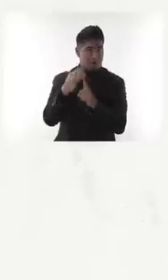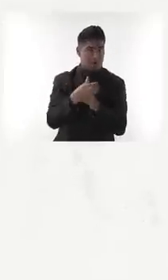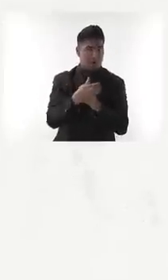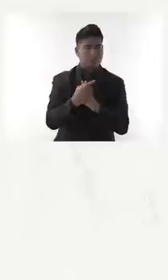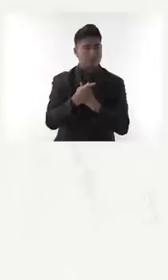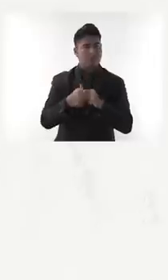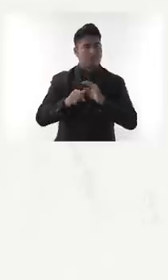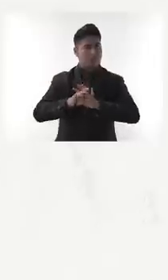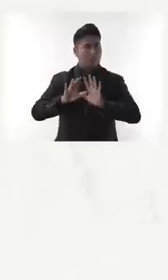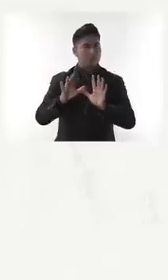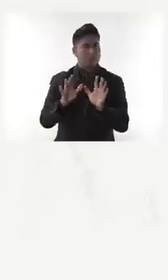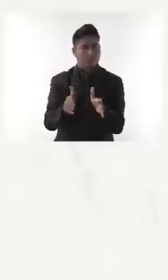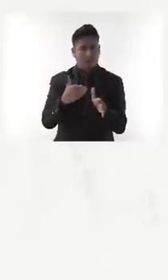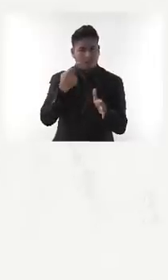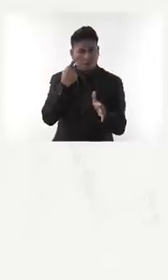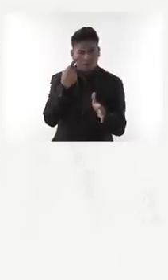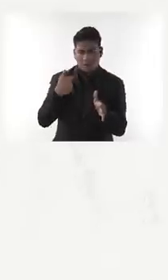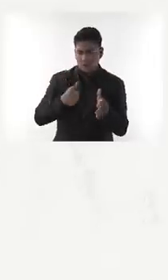hace varios días.